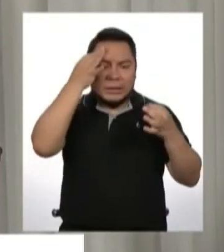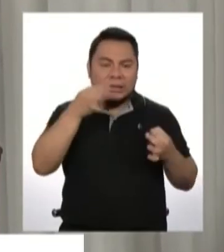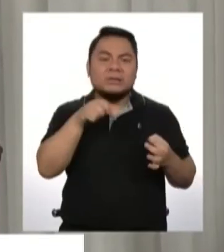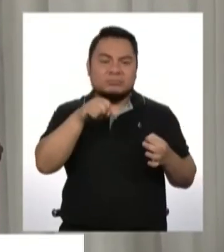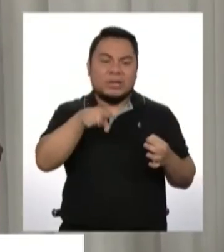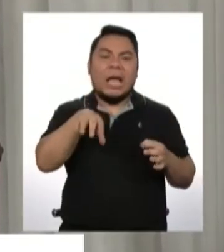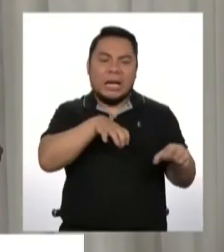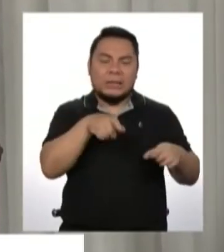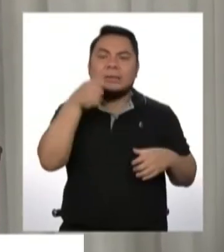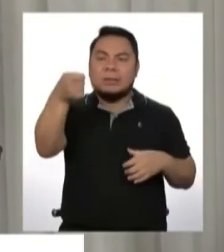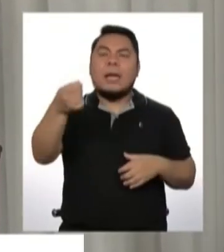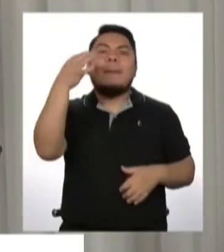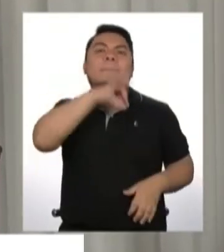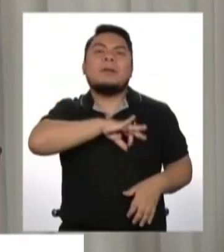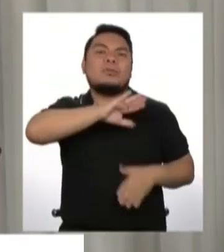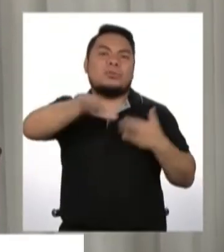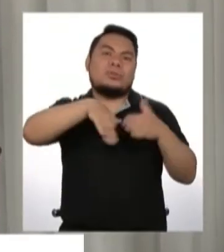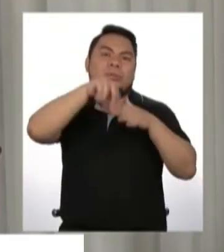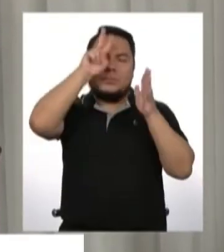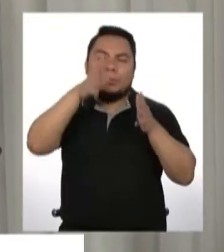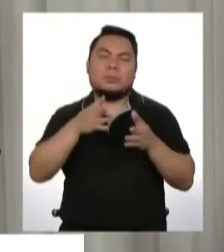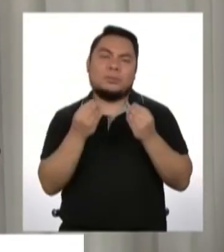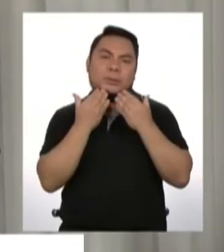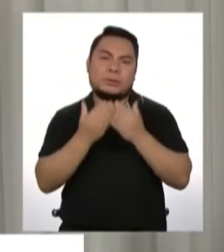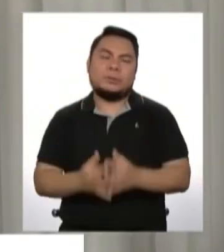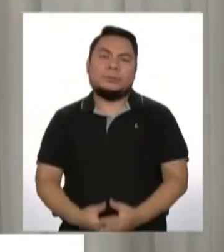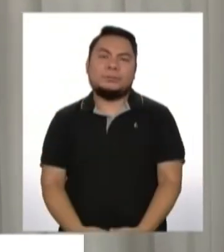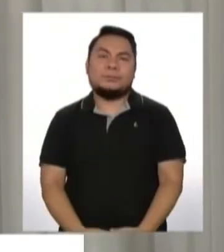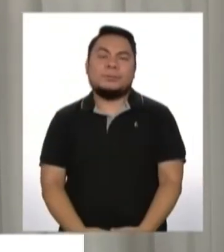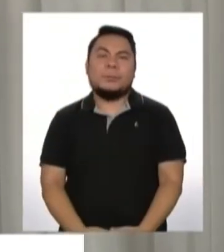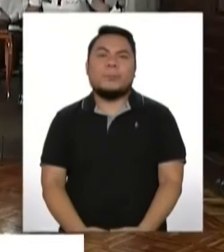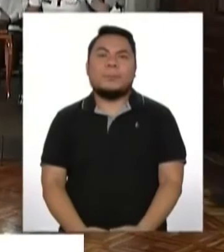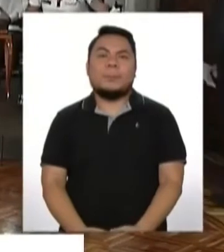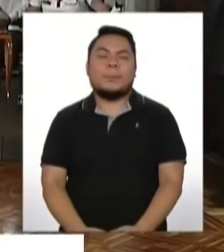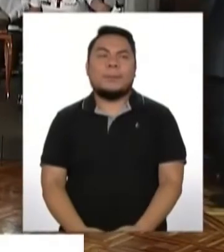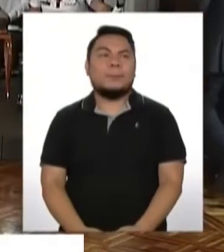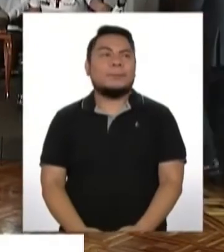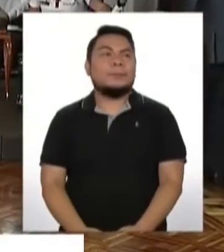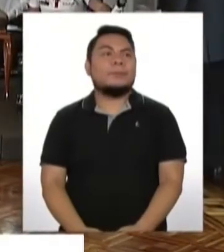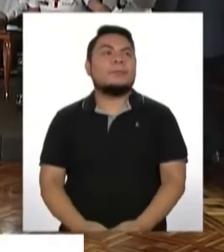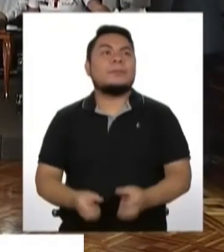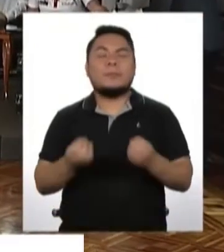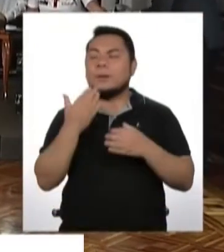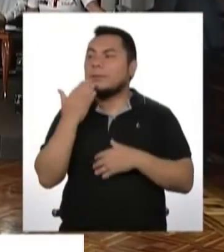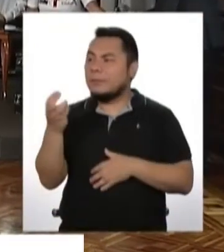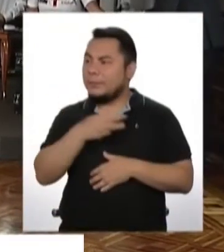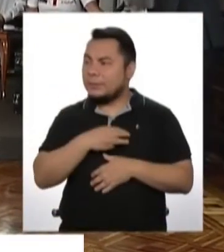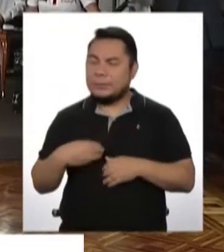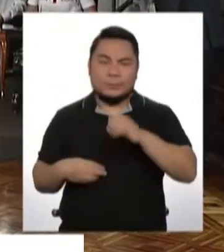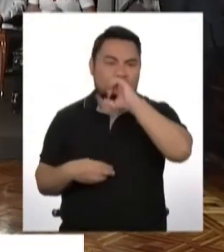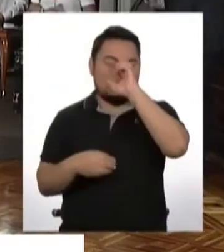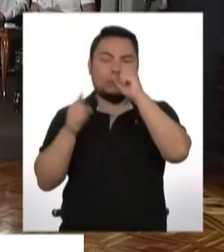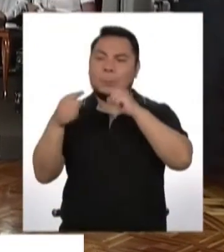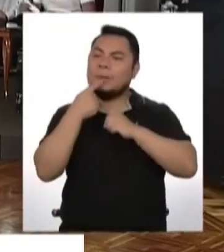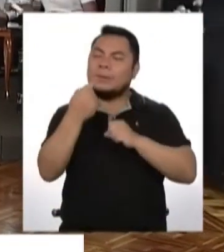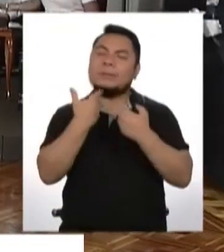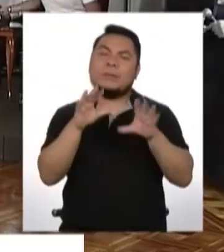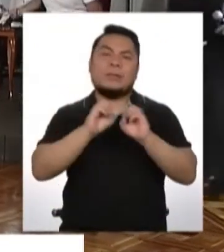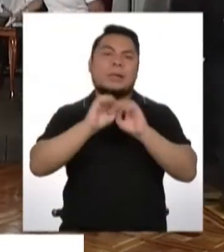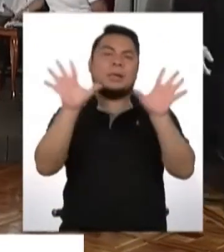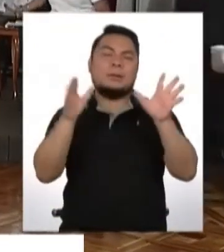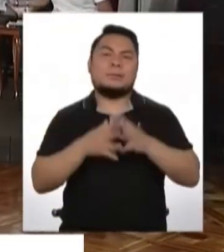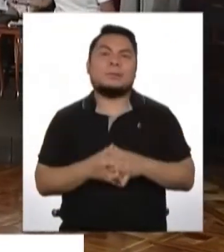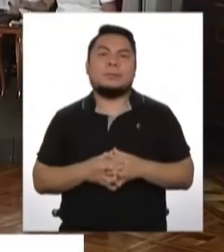decisiones en beneficio de todos los ciudadanos. Muchas gracias. Bien, ministra. Usted lo ha dicho